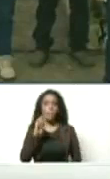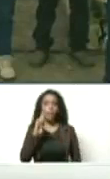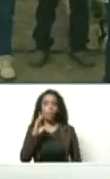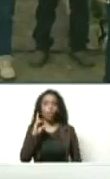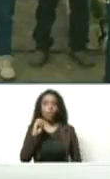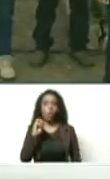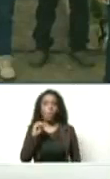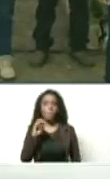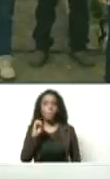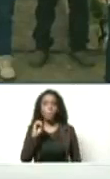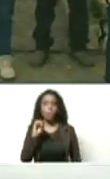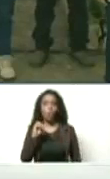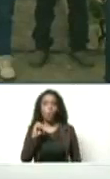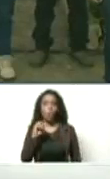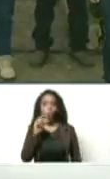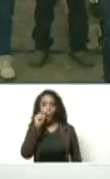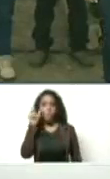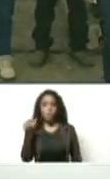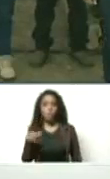Pimentel.